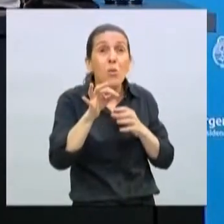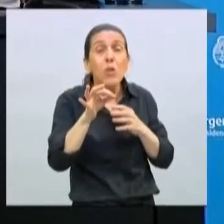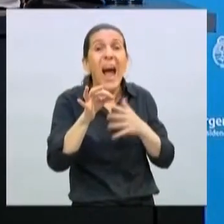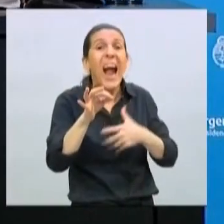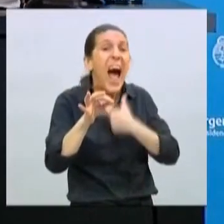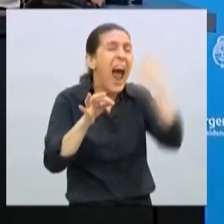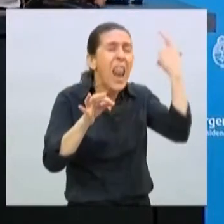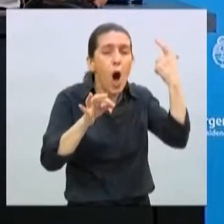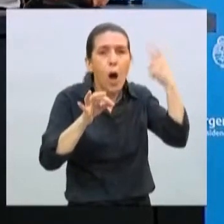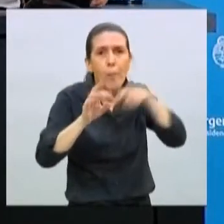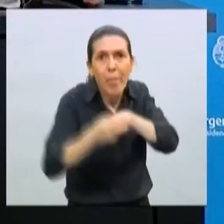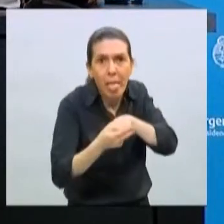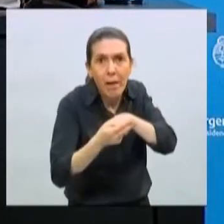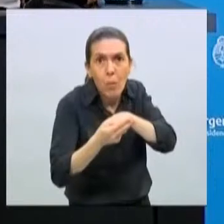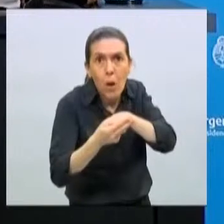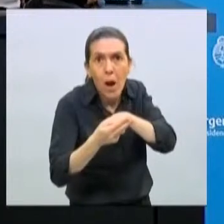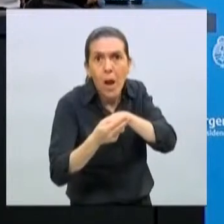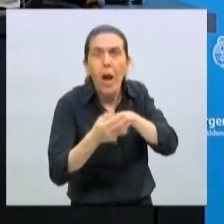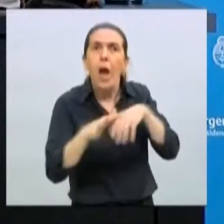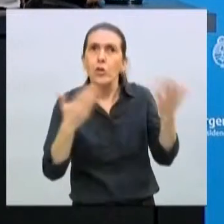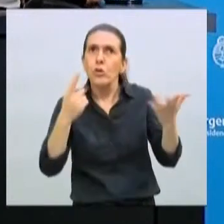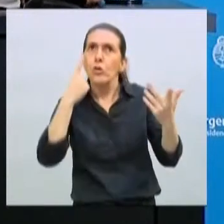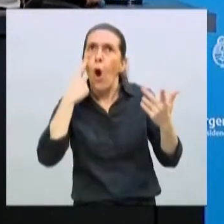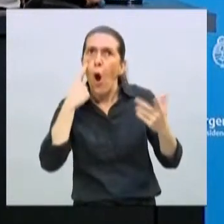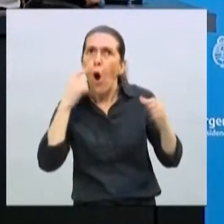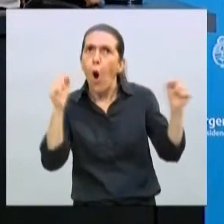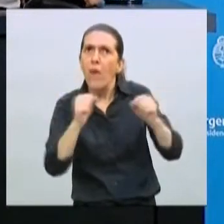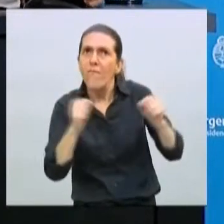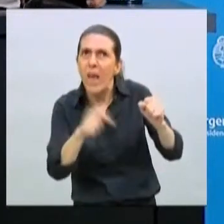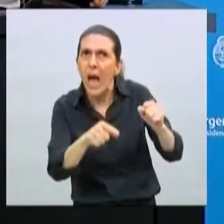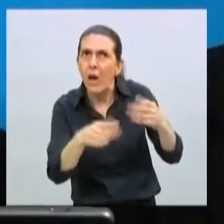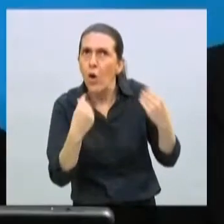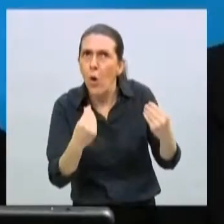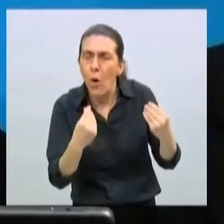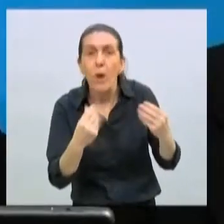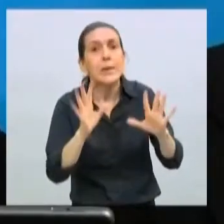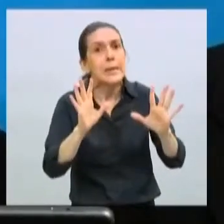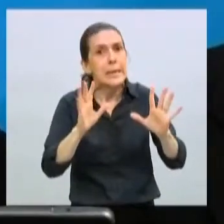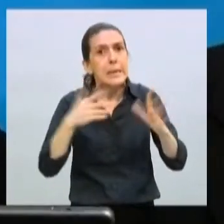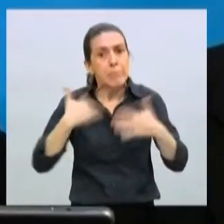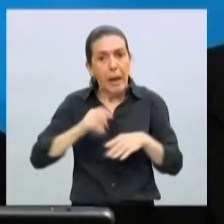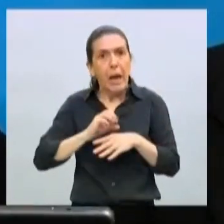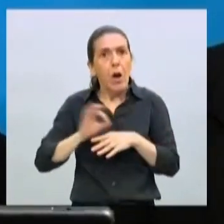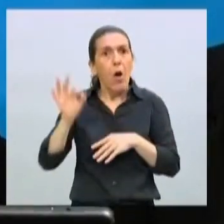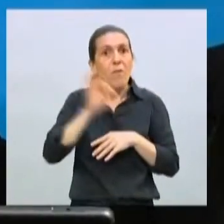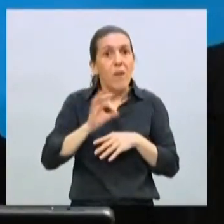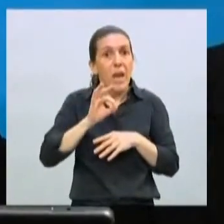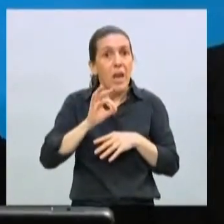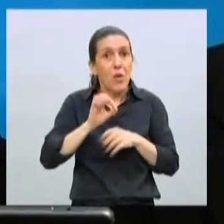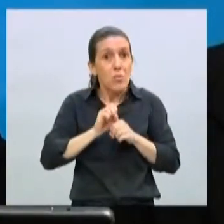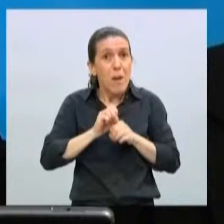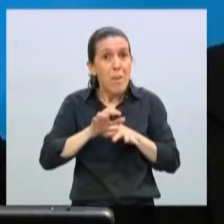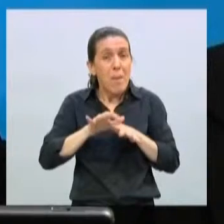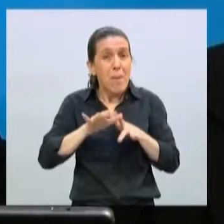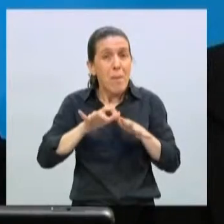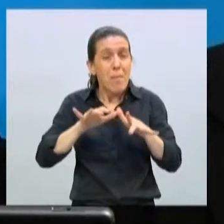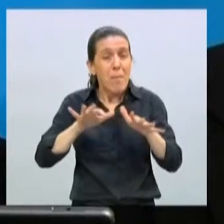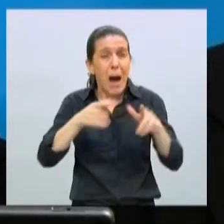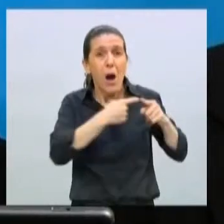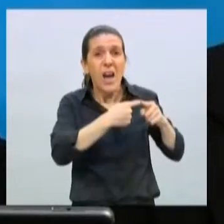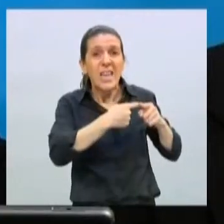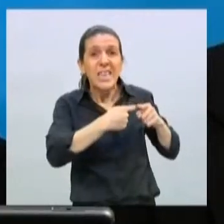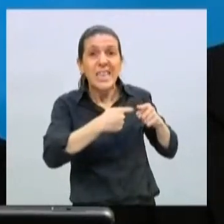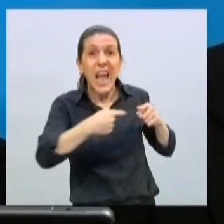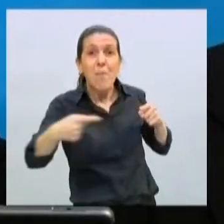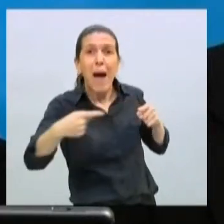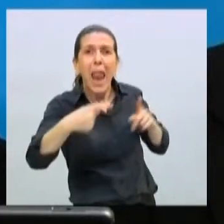decía, preparémonos en el invierno. Pero de repente el virus se empezó a desarrollar en Argentina en una semana donde el promedio